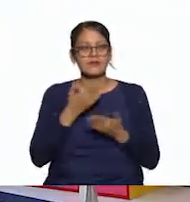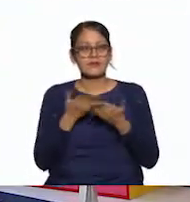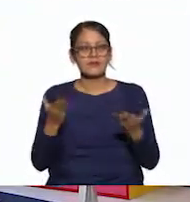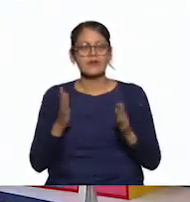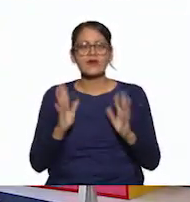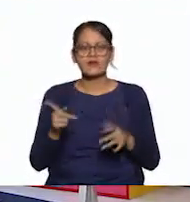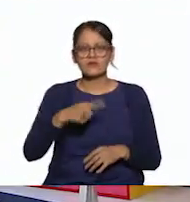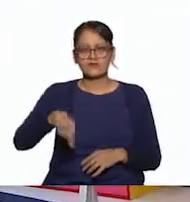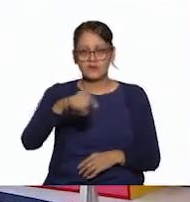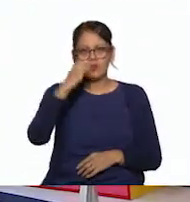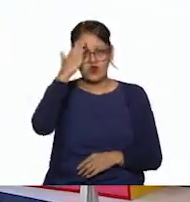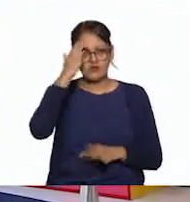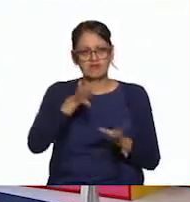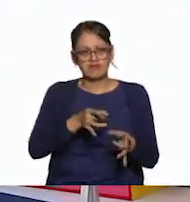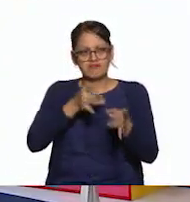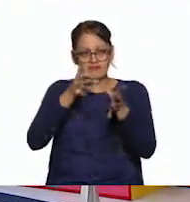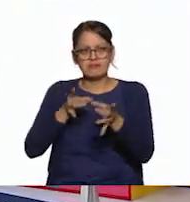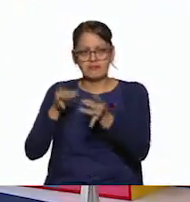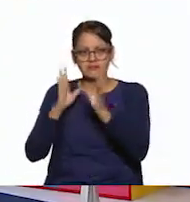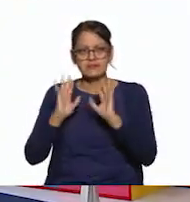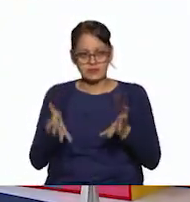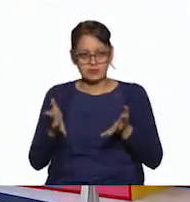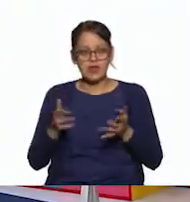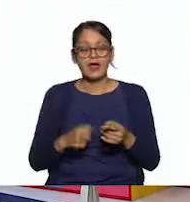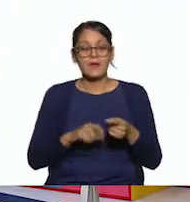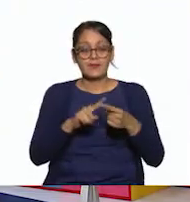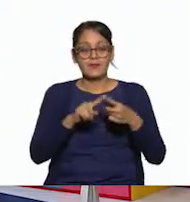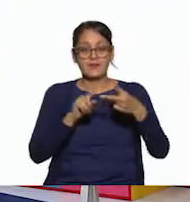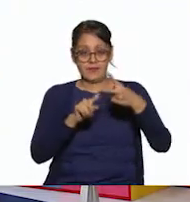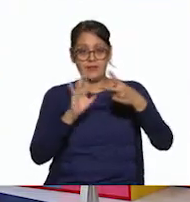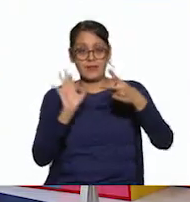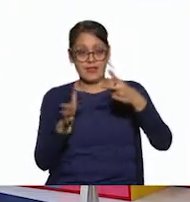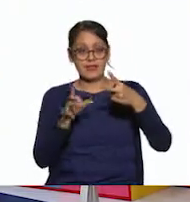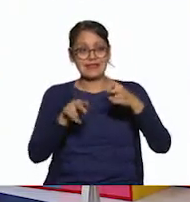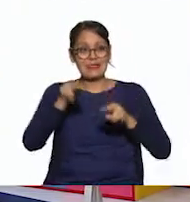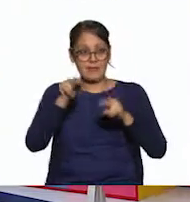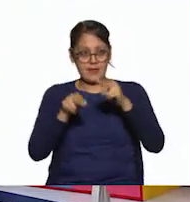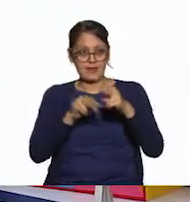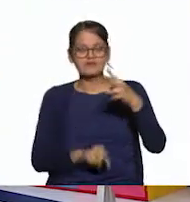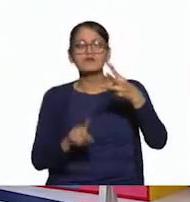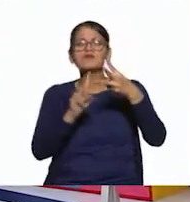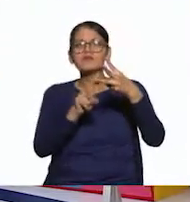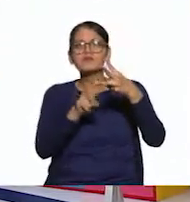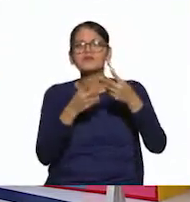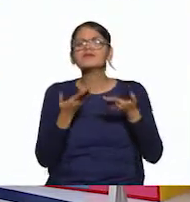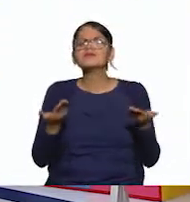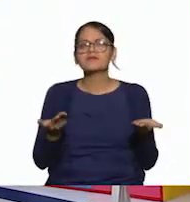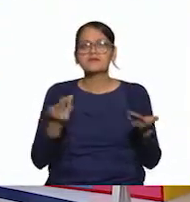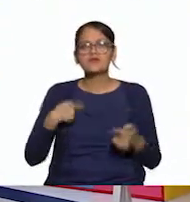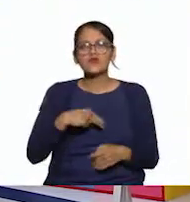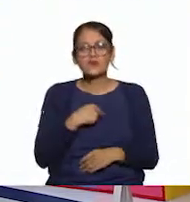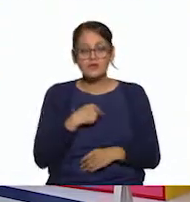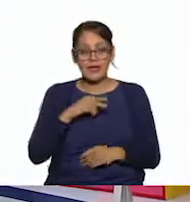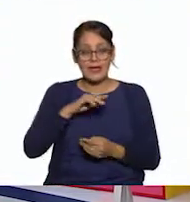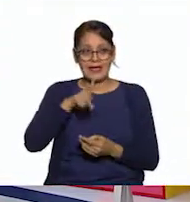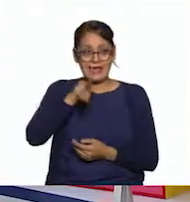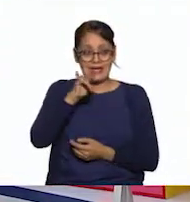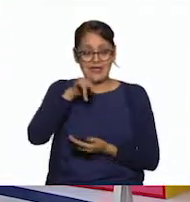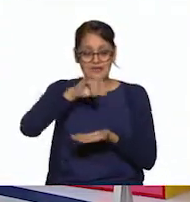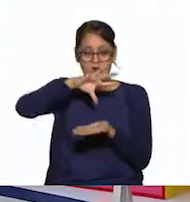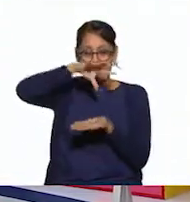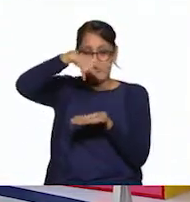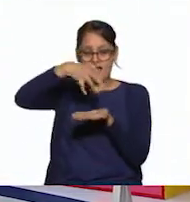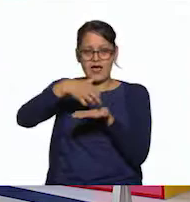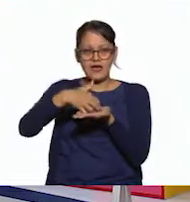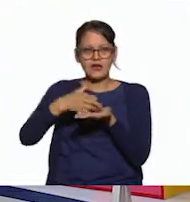Ya conocimos las direcciones, ya conocimos los tres niveles. Ahora, ¿qué te parece si exploramos nuestra kinesfera con